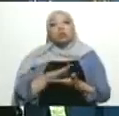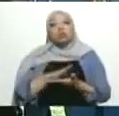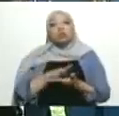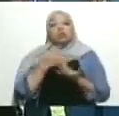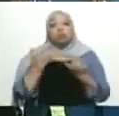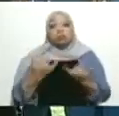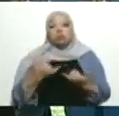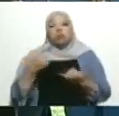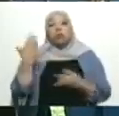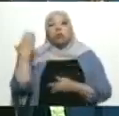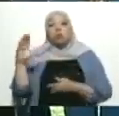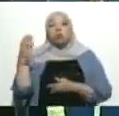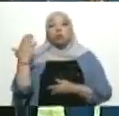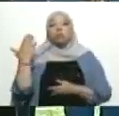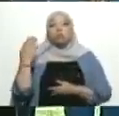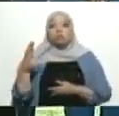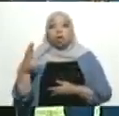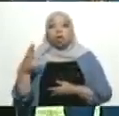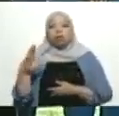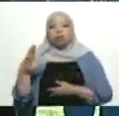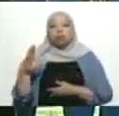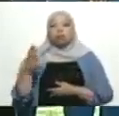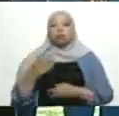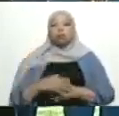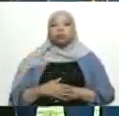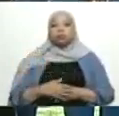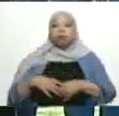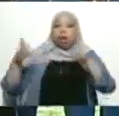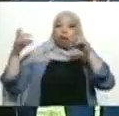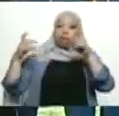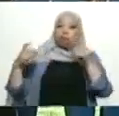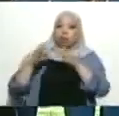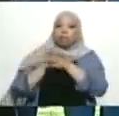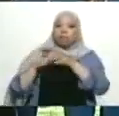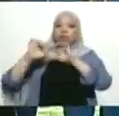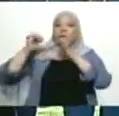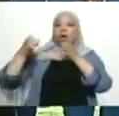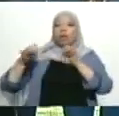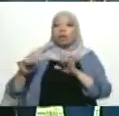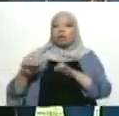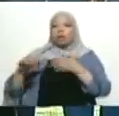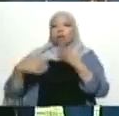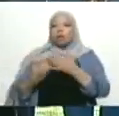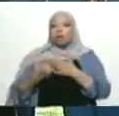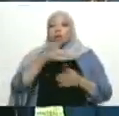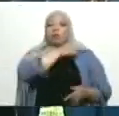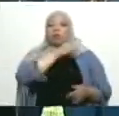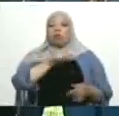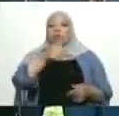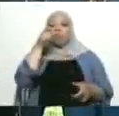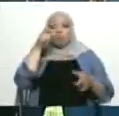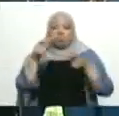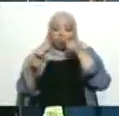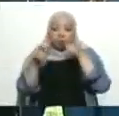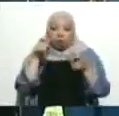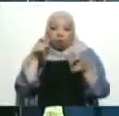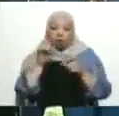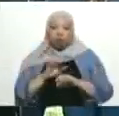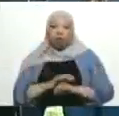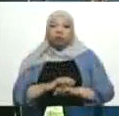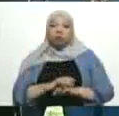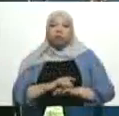lado colombiano. Y querían tomarse la foto con sus artistas. Hasta un jefe de seguridad